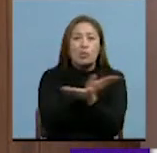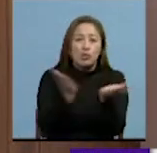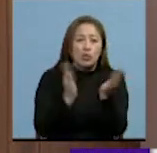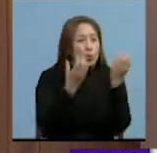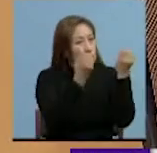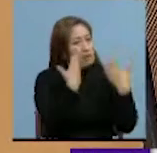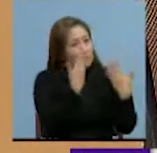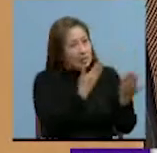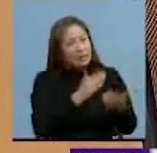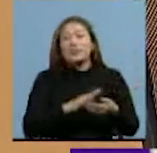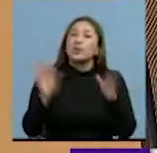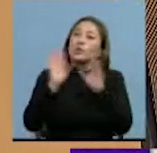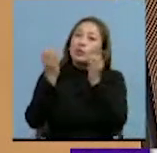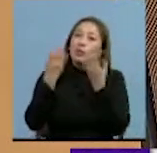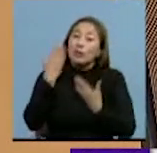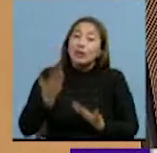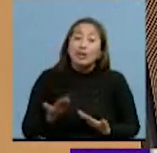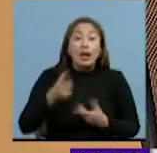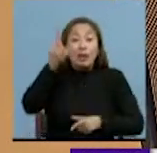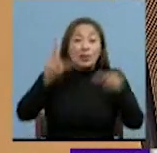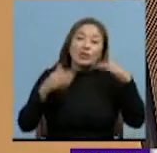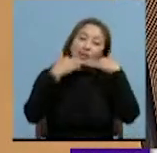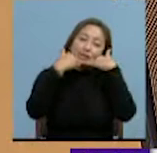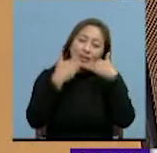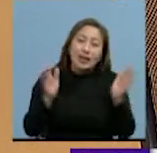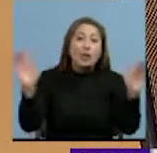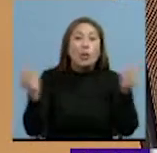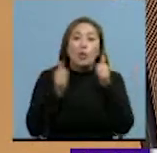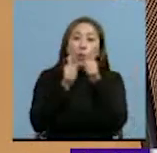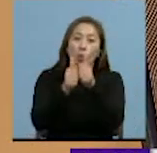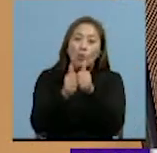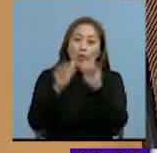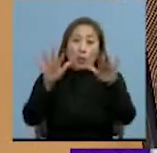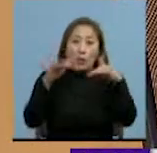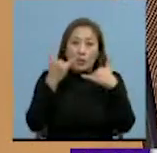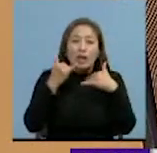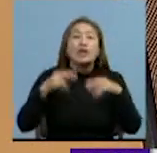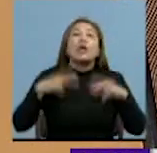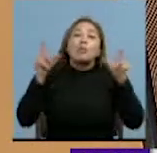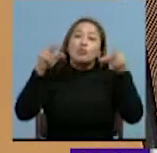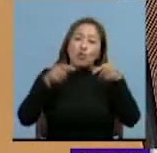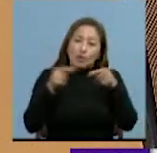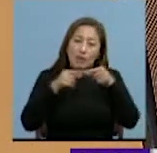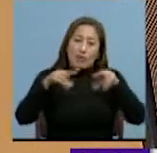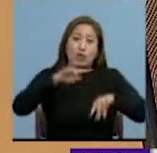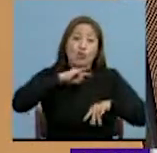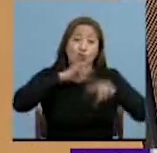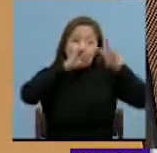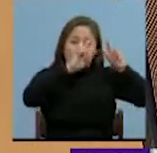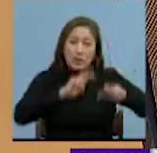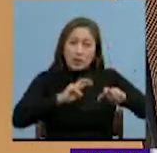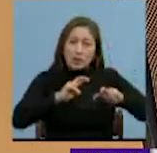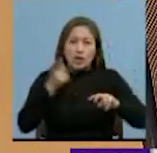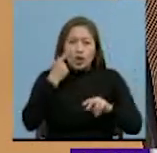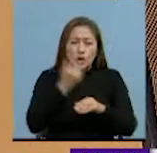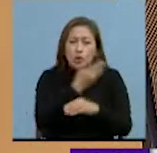Muy buenas tardes. Hola, Jorge, ¿cómo te va? A la gente, muchísimas gracias por habernos acompañado en una nueva entrega de Jujuy Investiga. Increíble lo que vimos. Lo que vimos nosotros